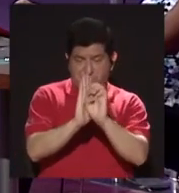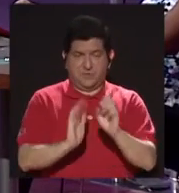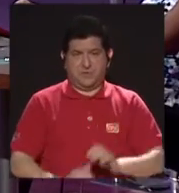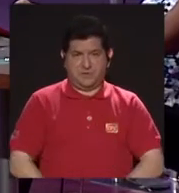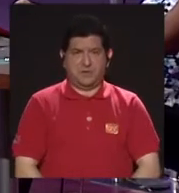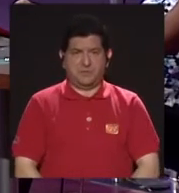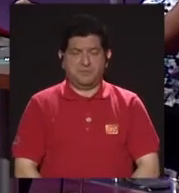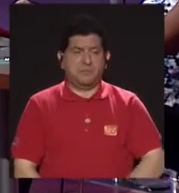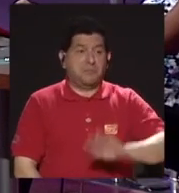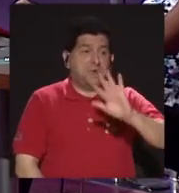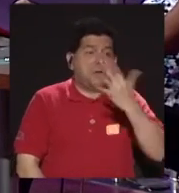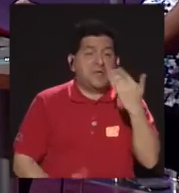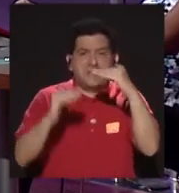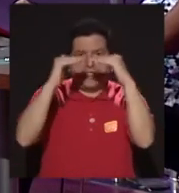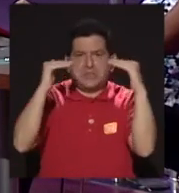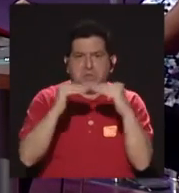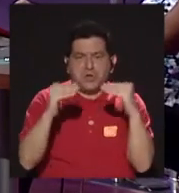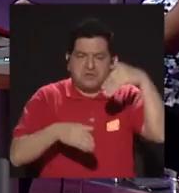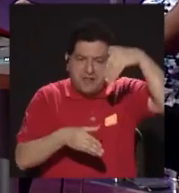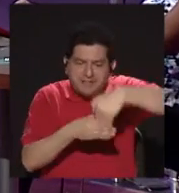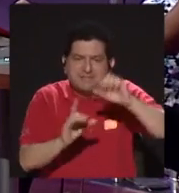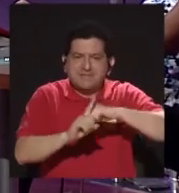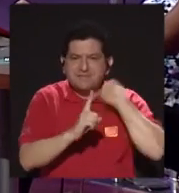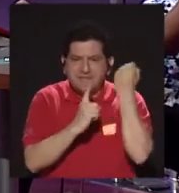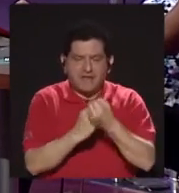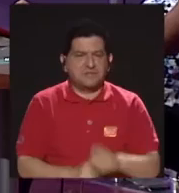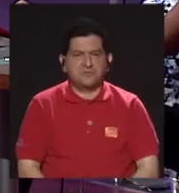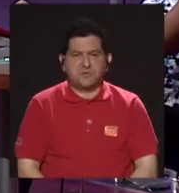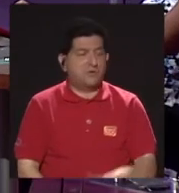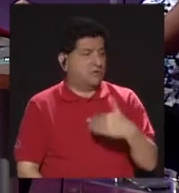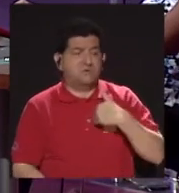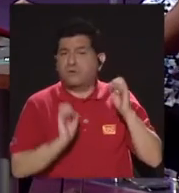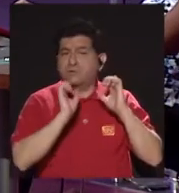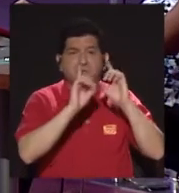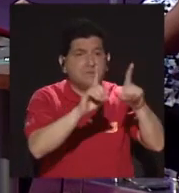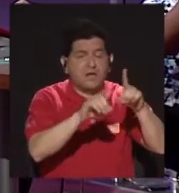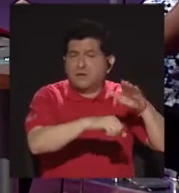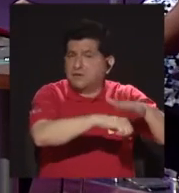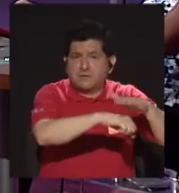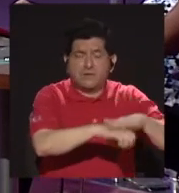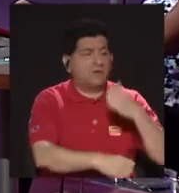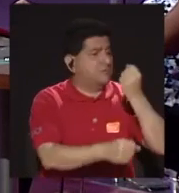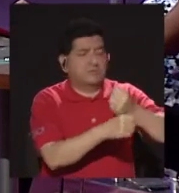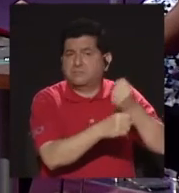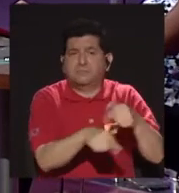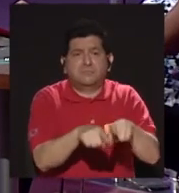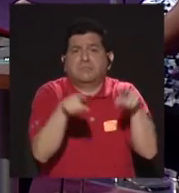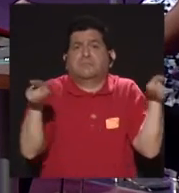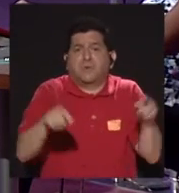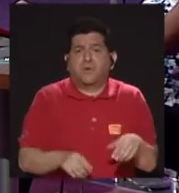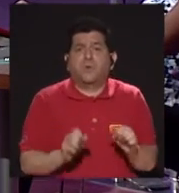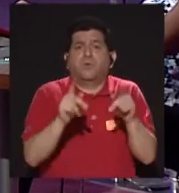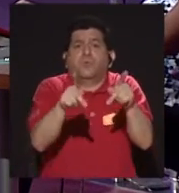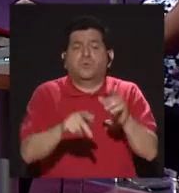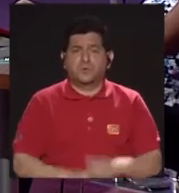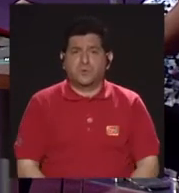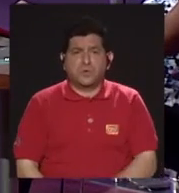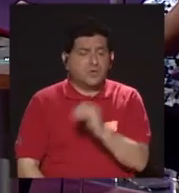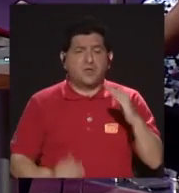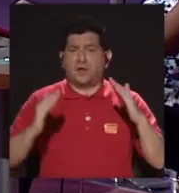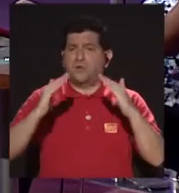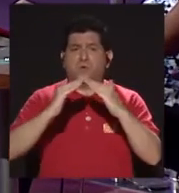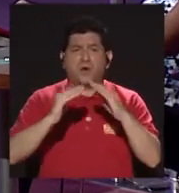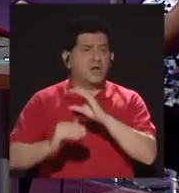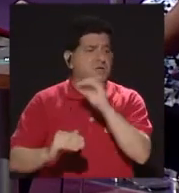son como de quinta categoría en nuestra sociedad porque ni educación se deja ni empleo se les permite y ni en la casa